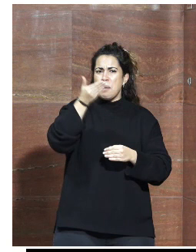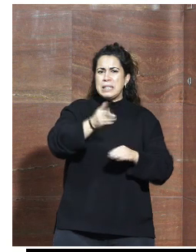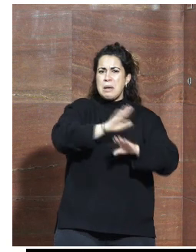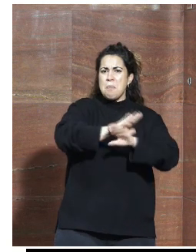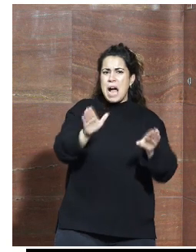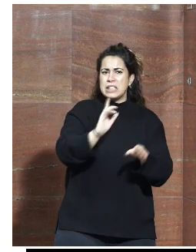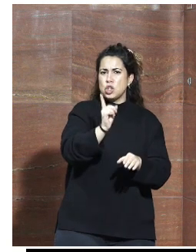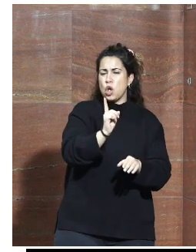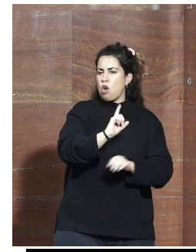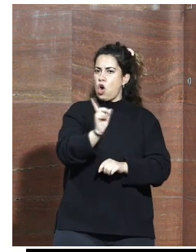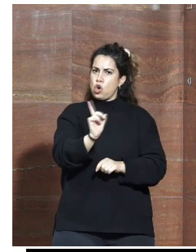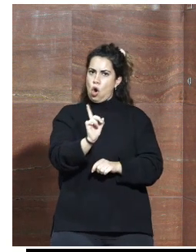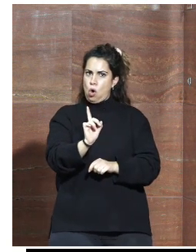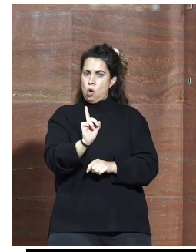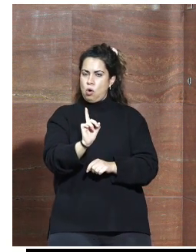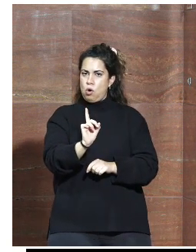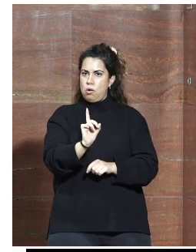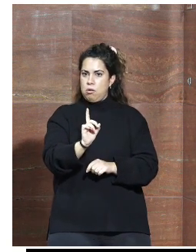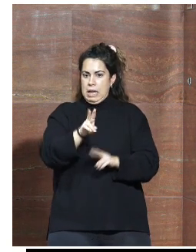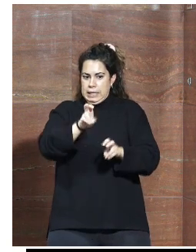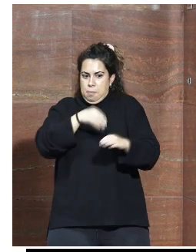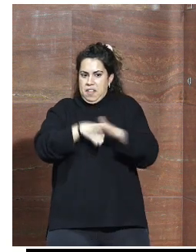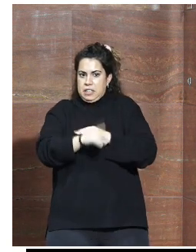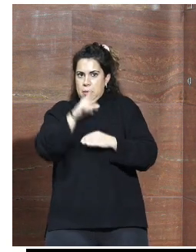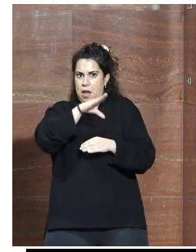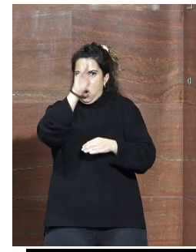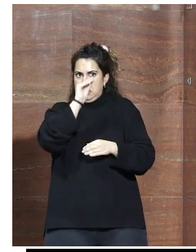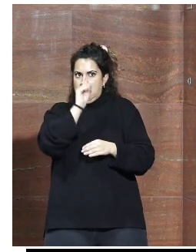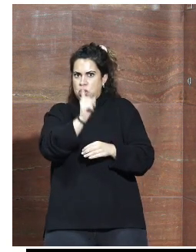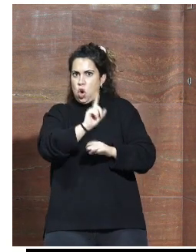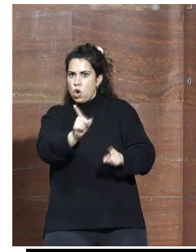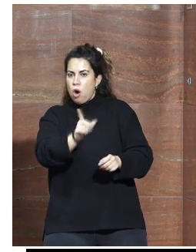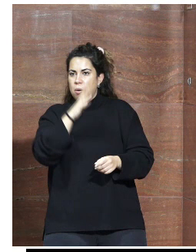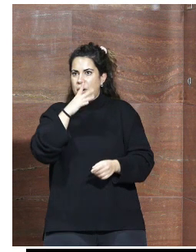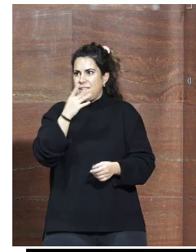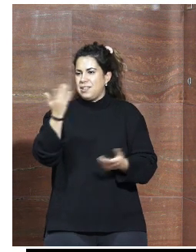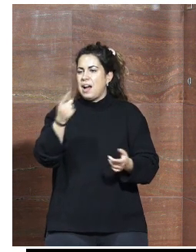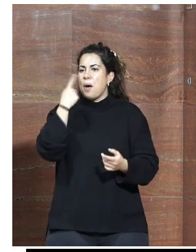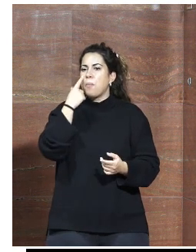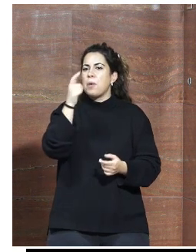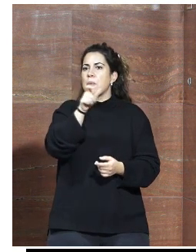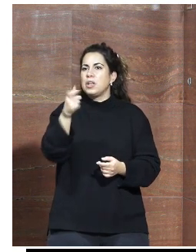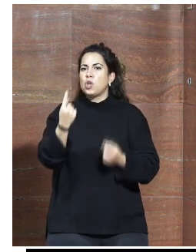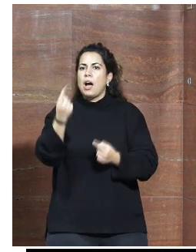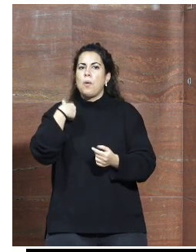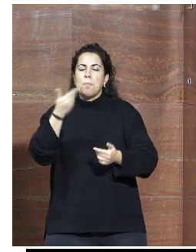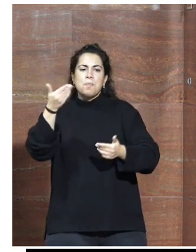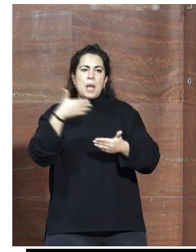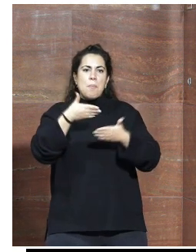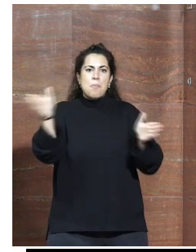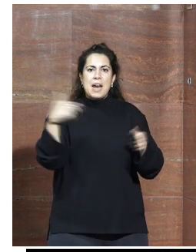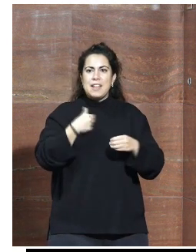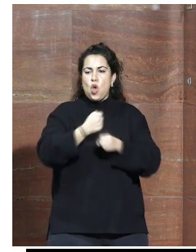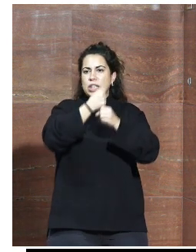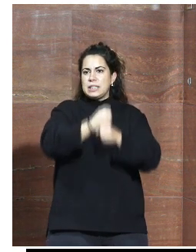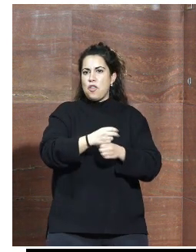la accesibilidad cognitiva en el transporte, ¿no? Porque, a fin de cuentas, ¿quién no se ha perdido alguna vez en una estación de tren, un